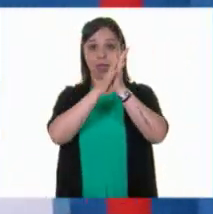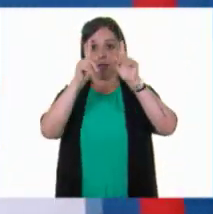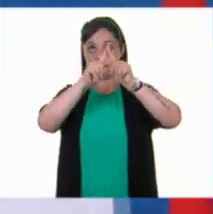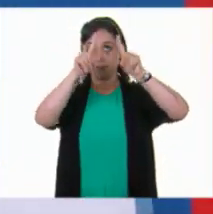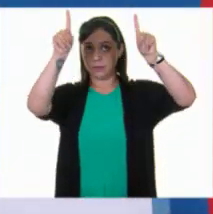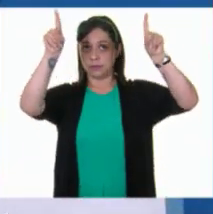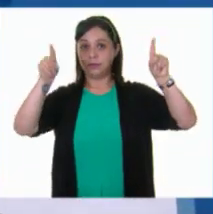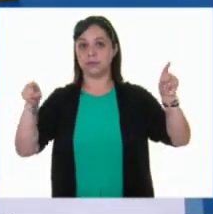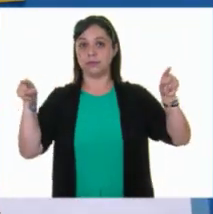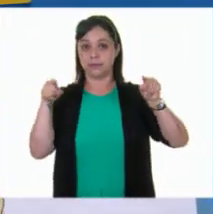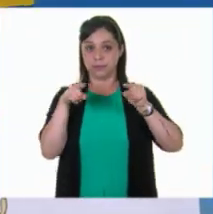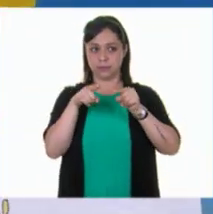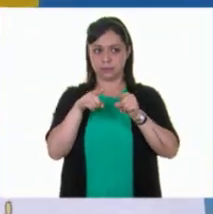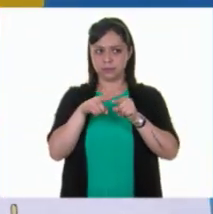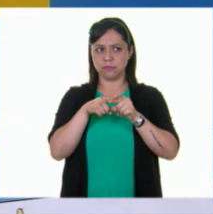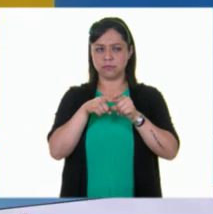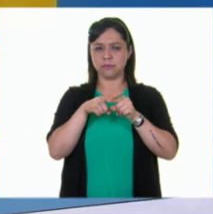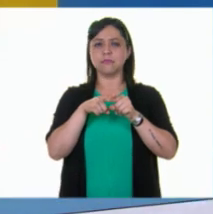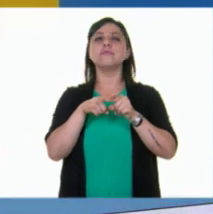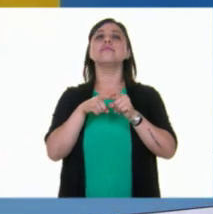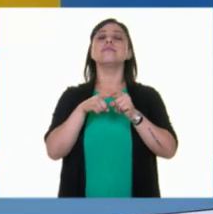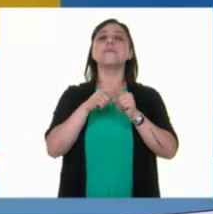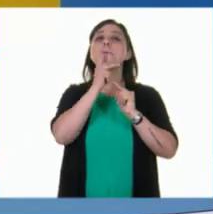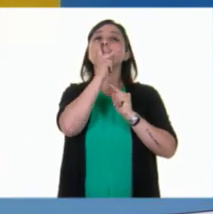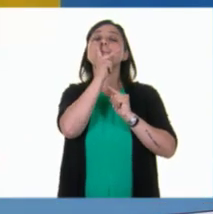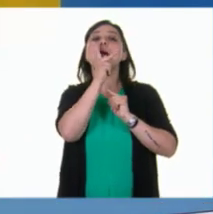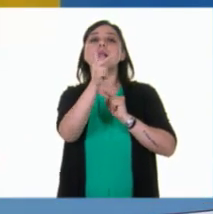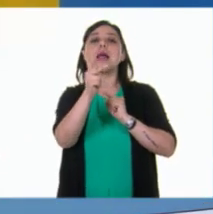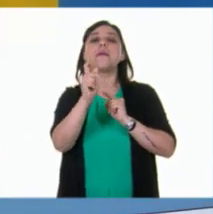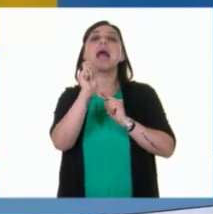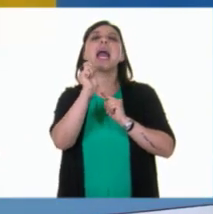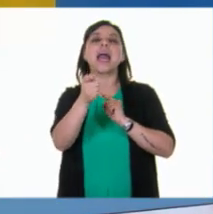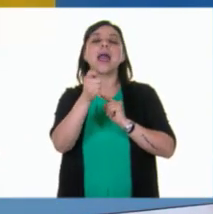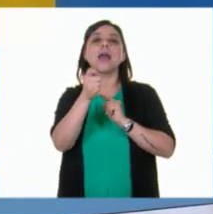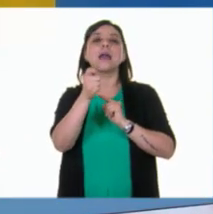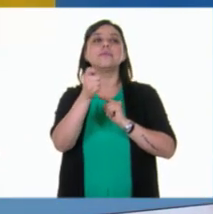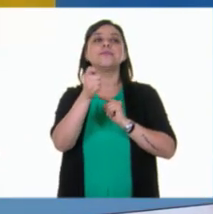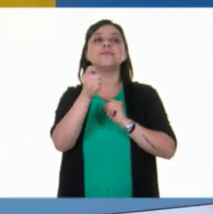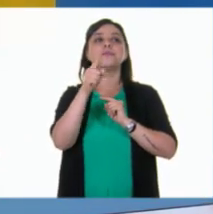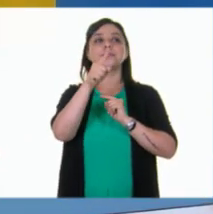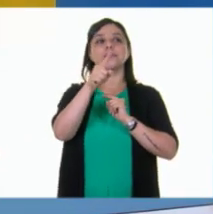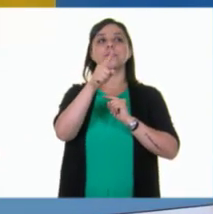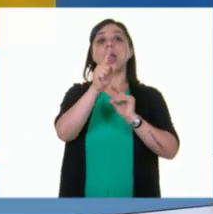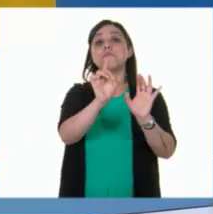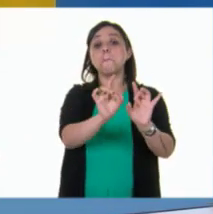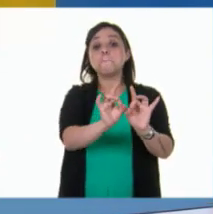pizarrón que vamos a anotar la palabra fenómenos